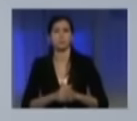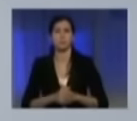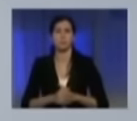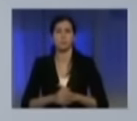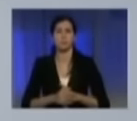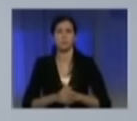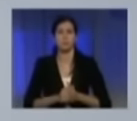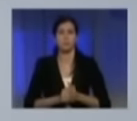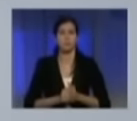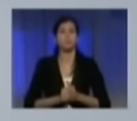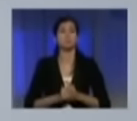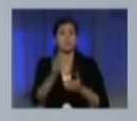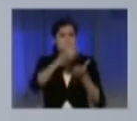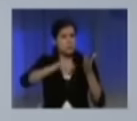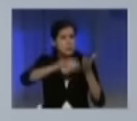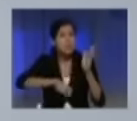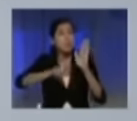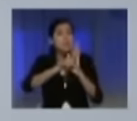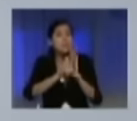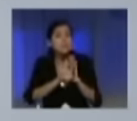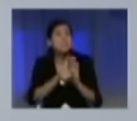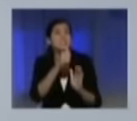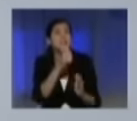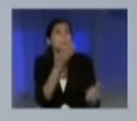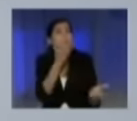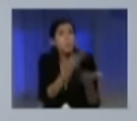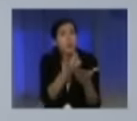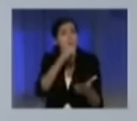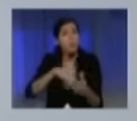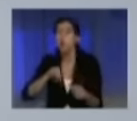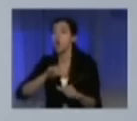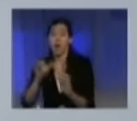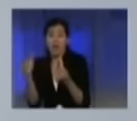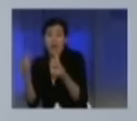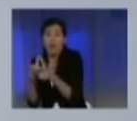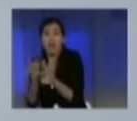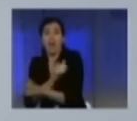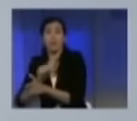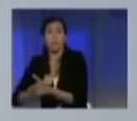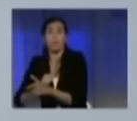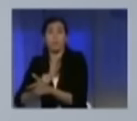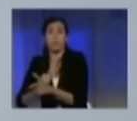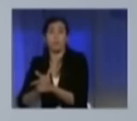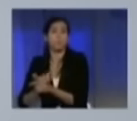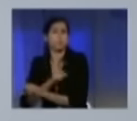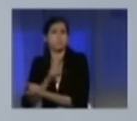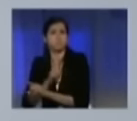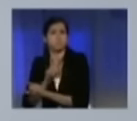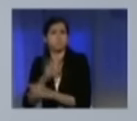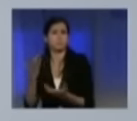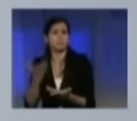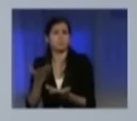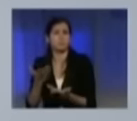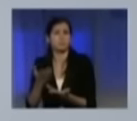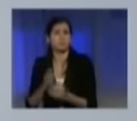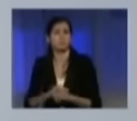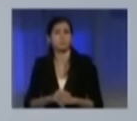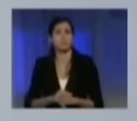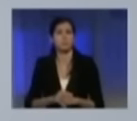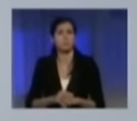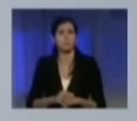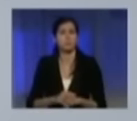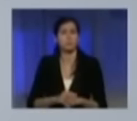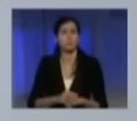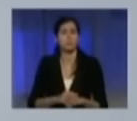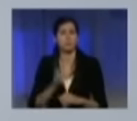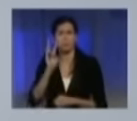con leyes hechas por el propio pueblo, no por los bufetes de los millonarios de Fedecámara. Esa es la realidad. Cuando